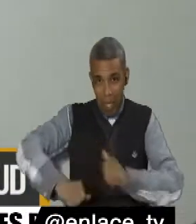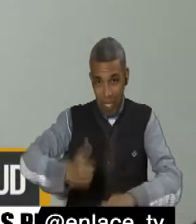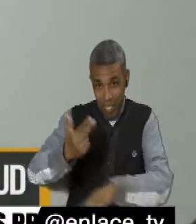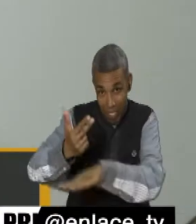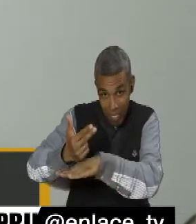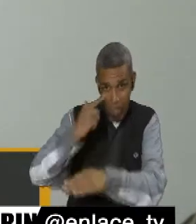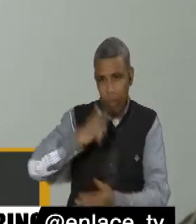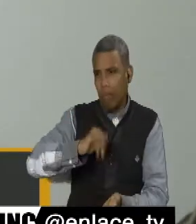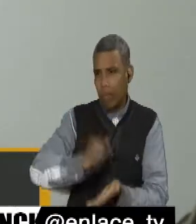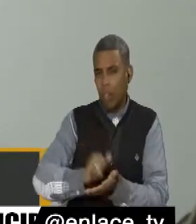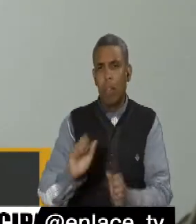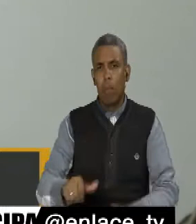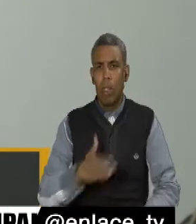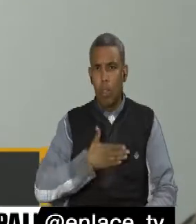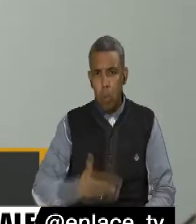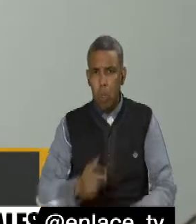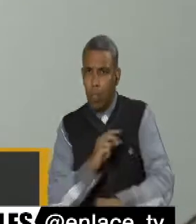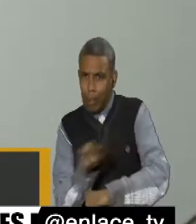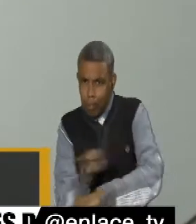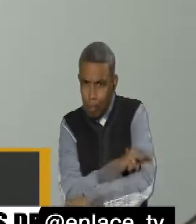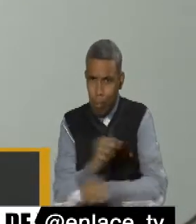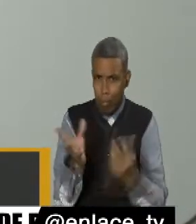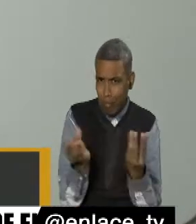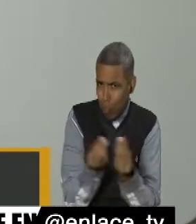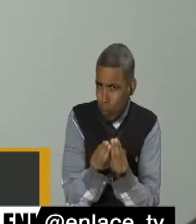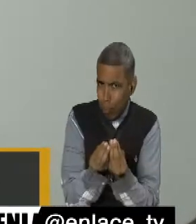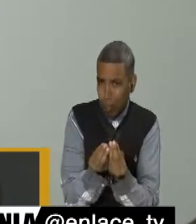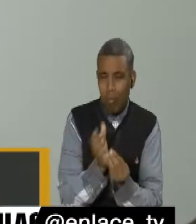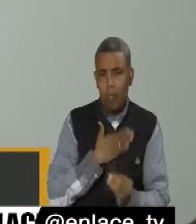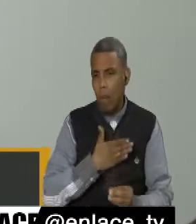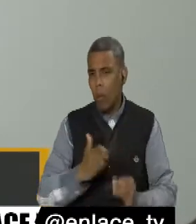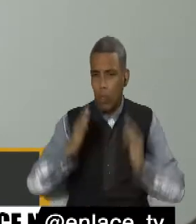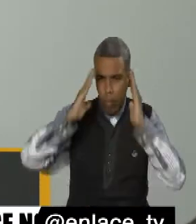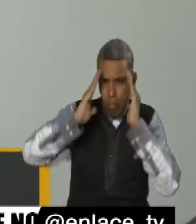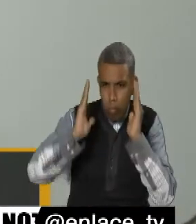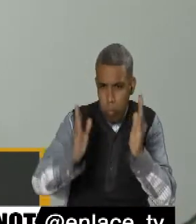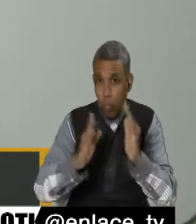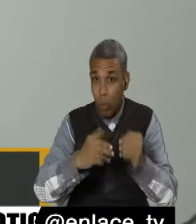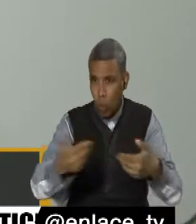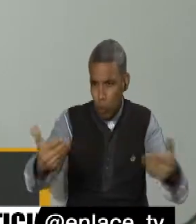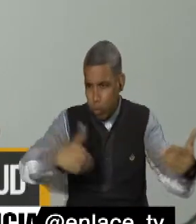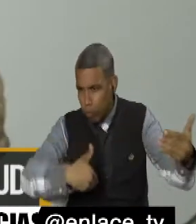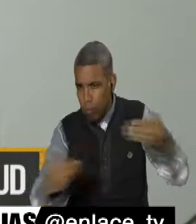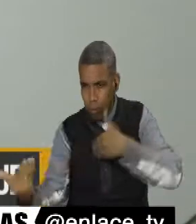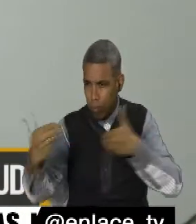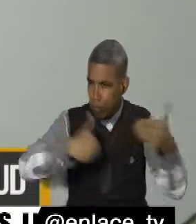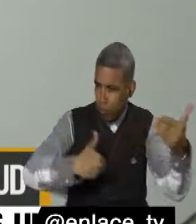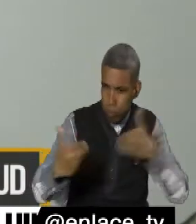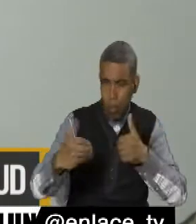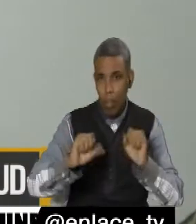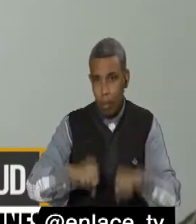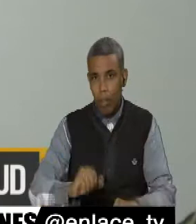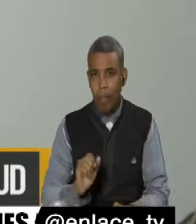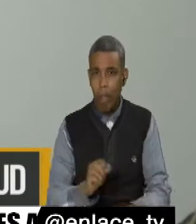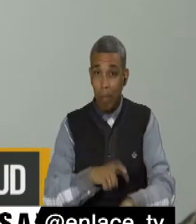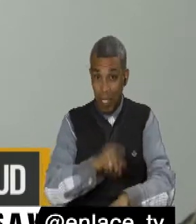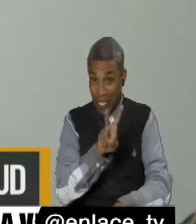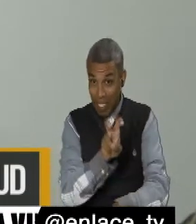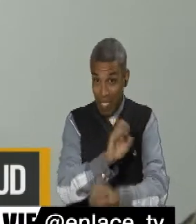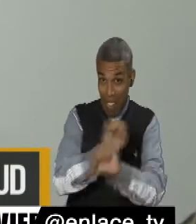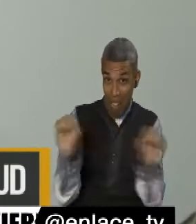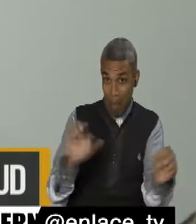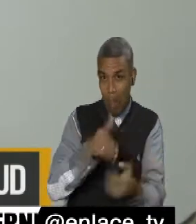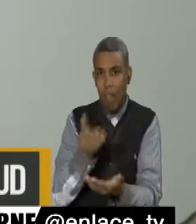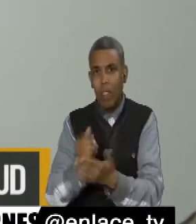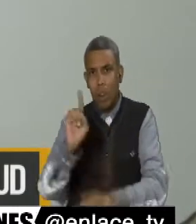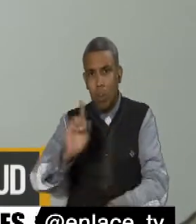Personalidad Municipal dispuestos a atender su situación y su queja. Por eso la invitación especial a toda la comunidad barranqueña, a los usuarios